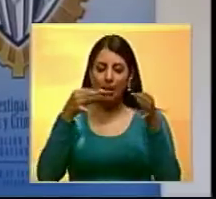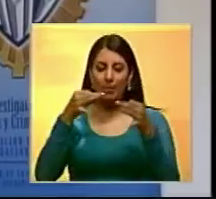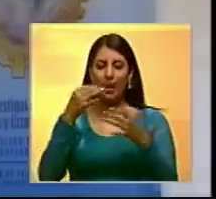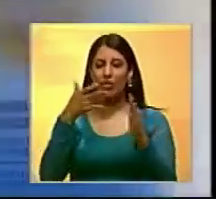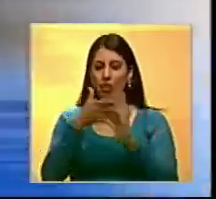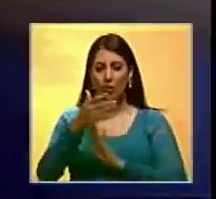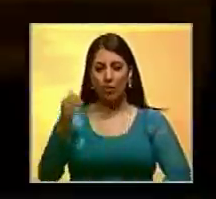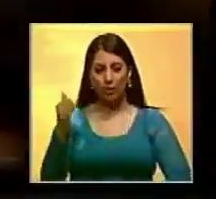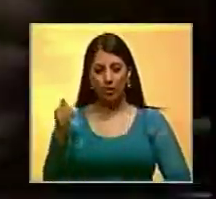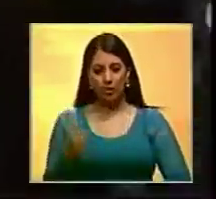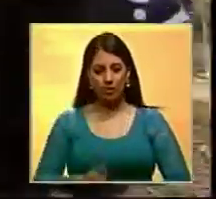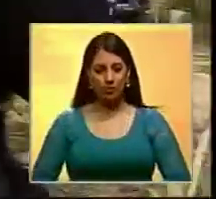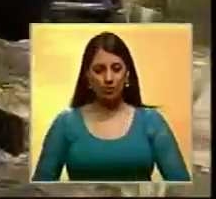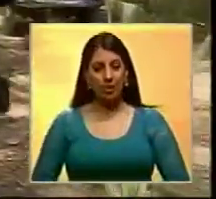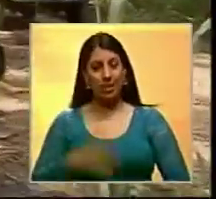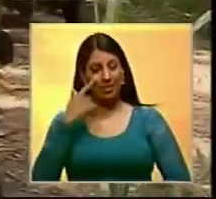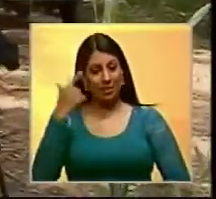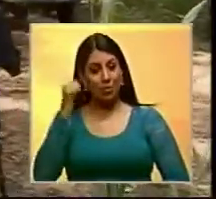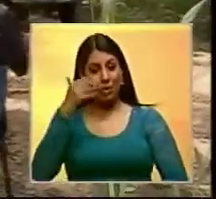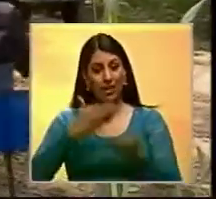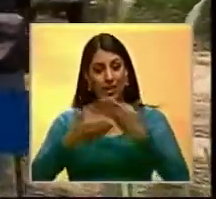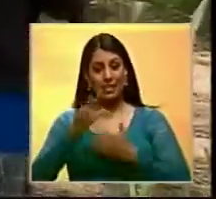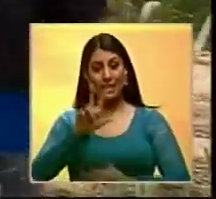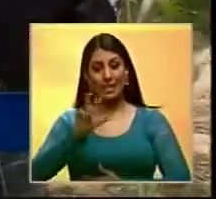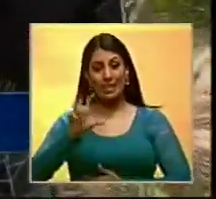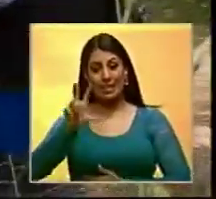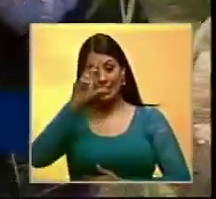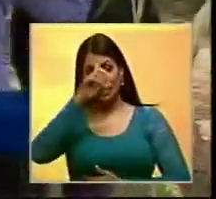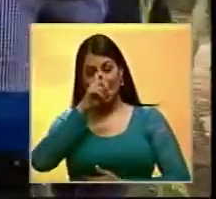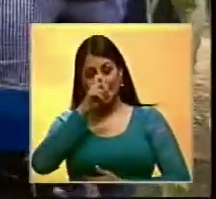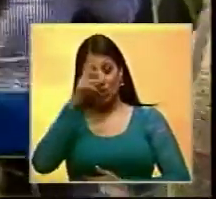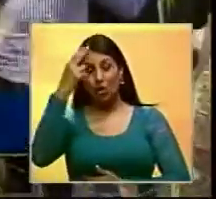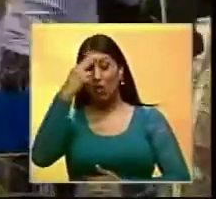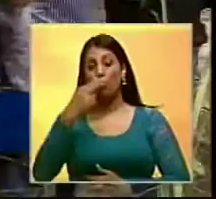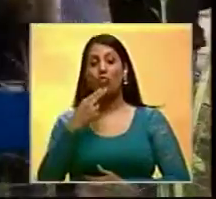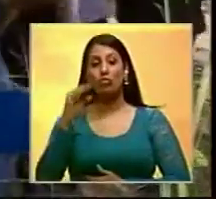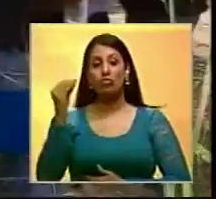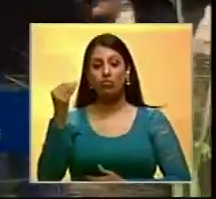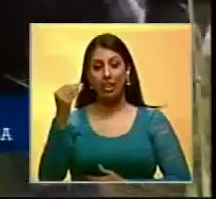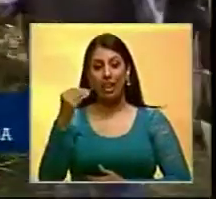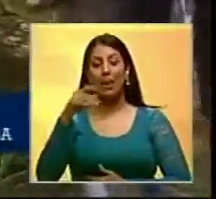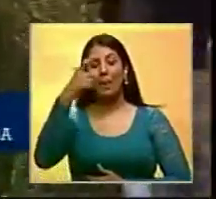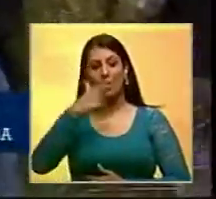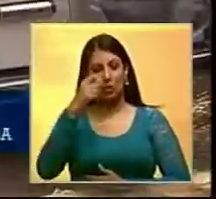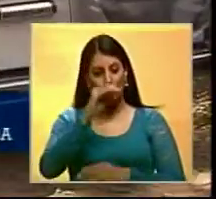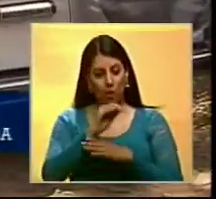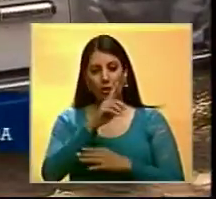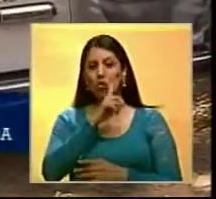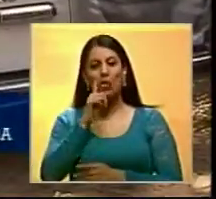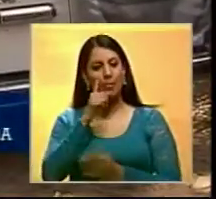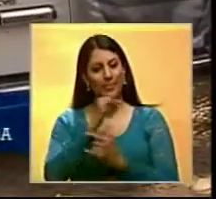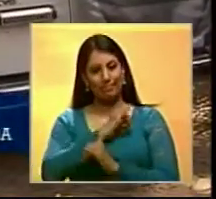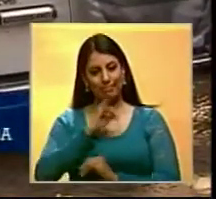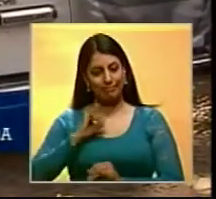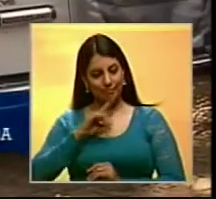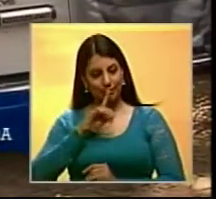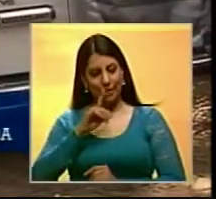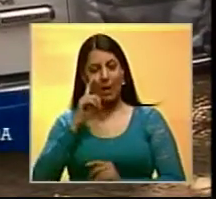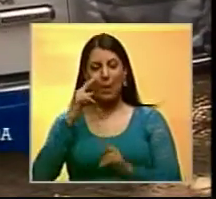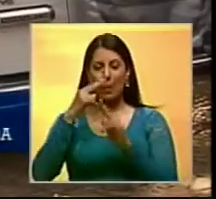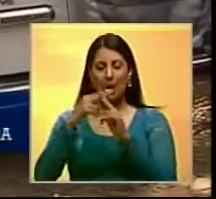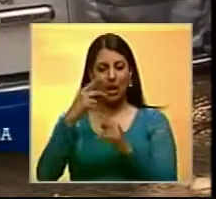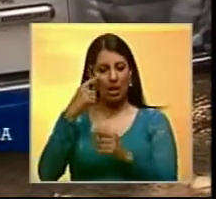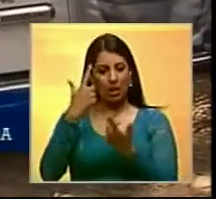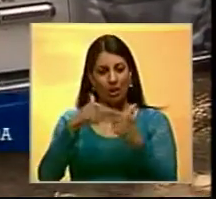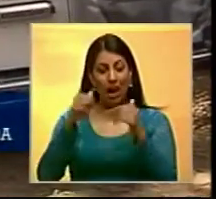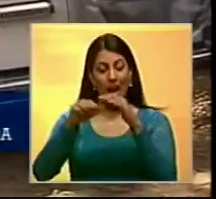Caso Policial. Esta comerciante de 33 años de Los Teques, Estado Miranda, a quien protegeremos su identidad, vio en peligro su